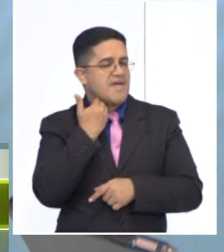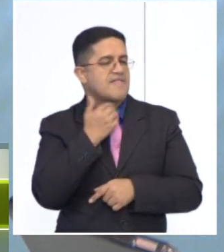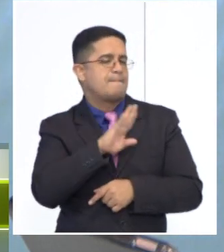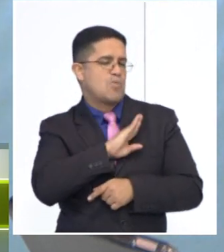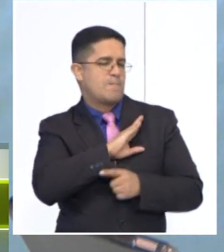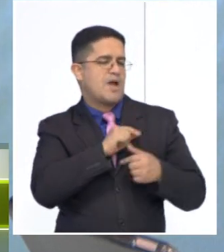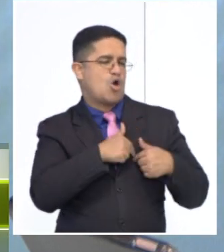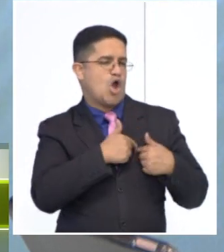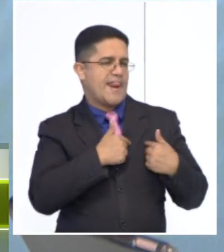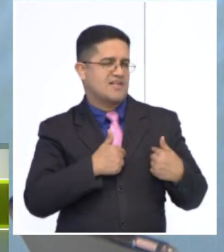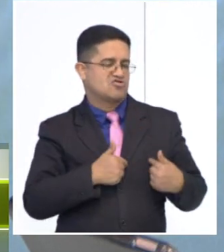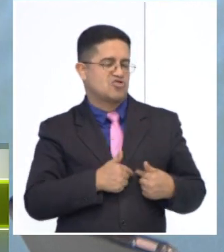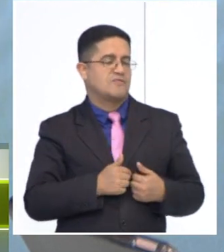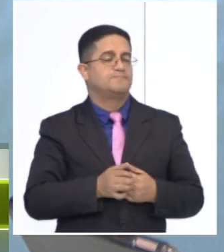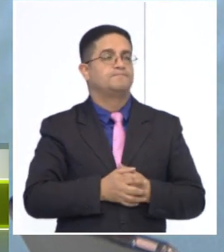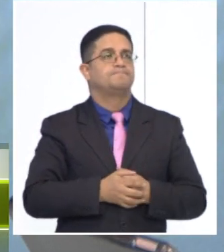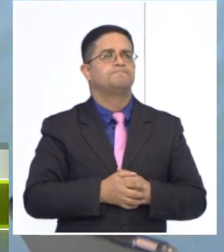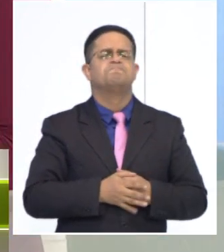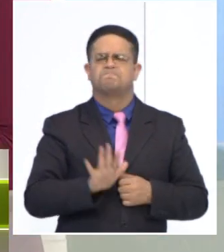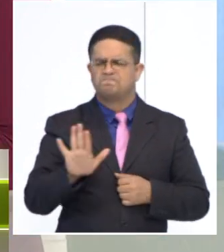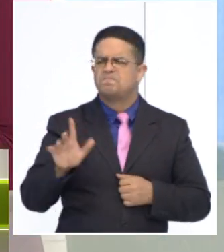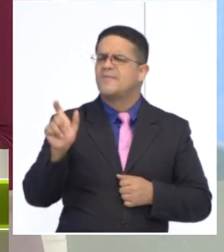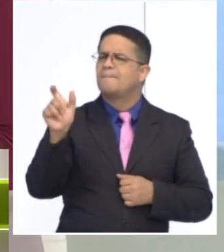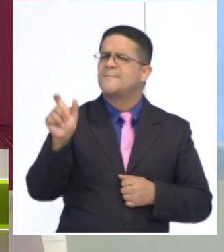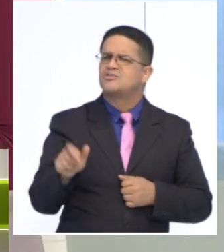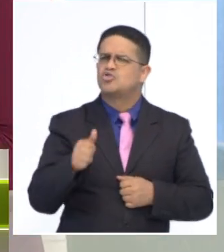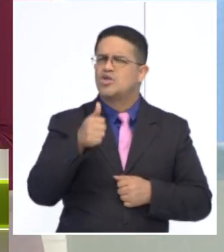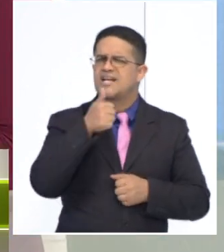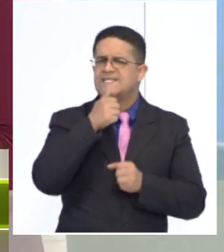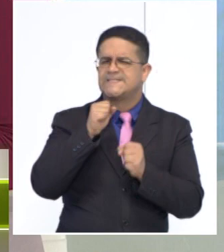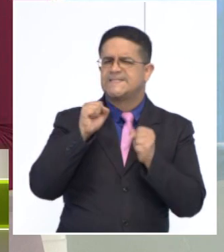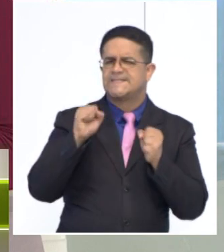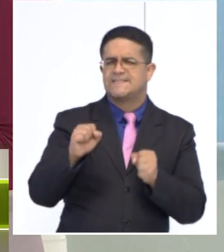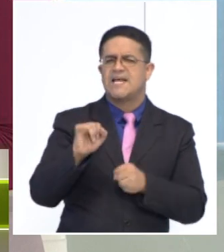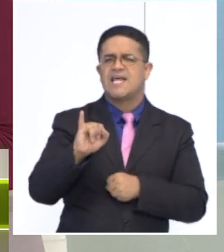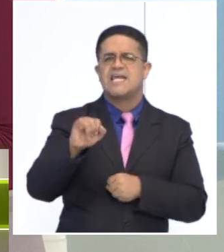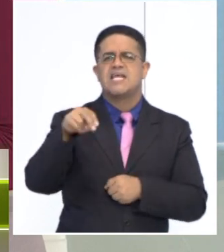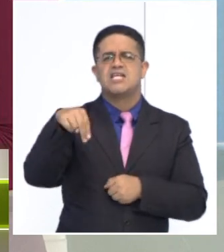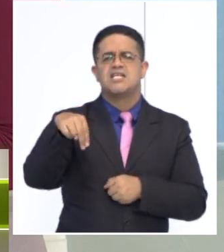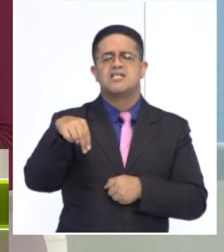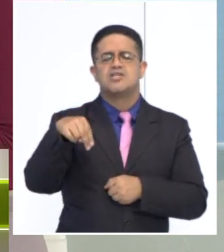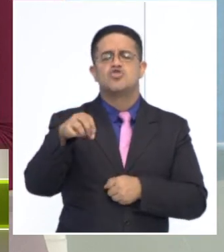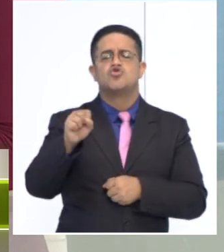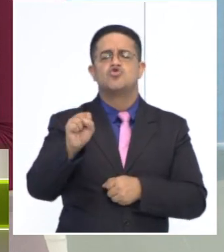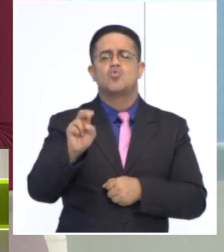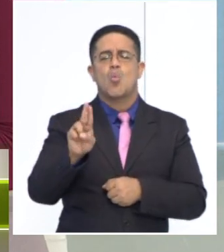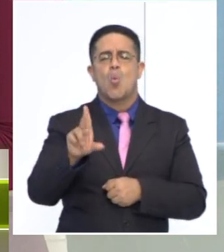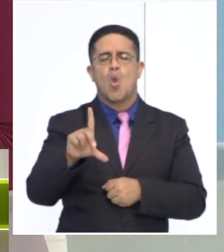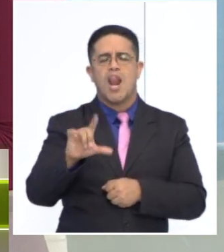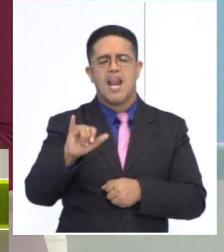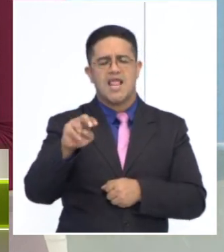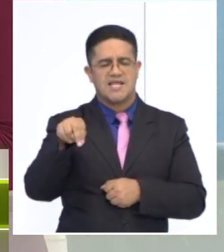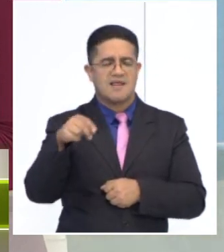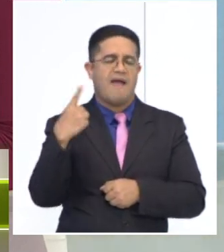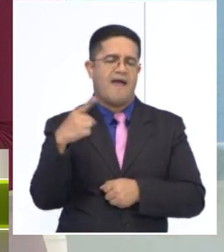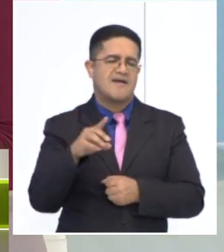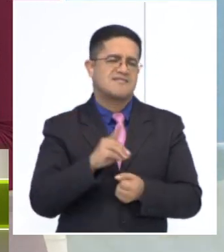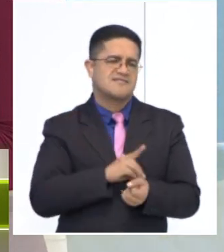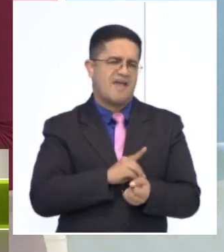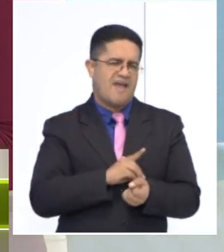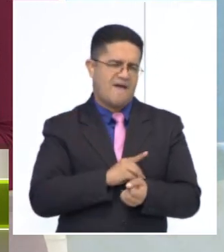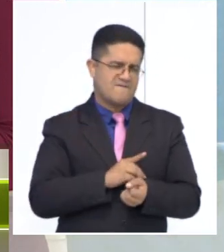cardiovascular. Una persona con resistencia a la insulina, por ejemplo, nos nombraba uno de los tipos de diabetes, que es la diabetes